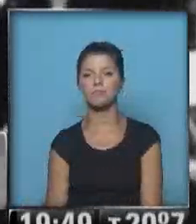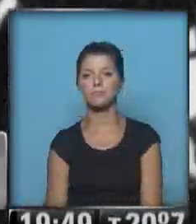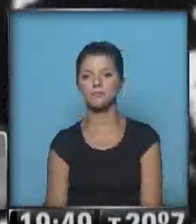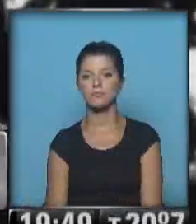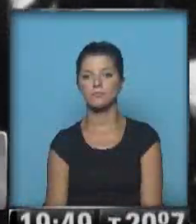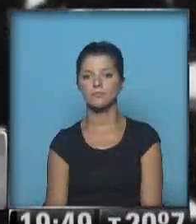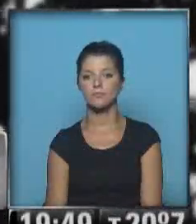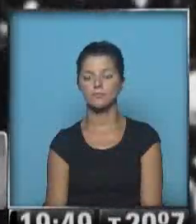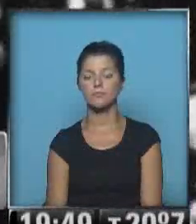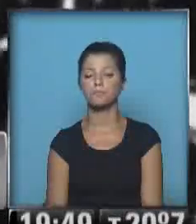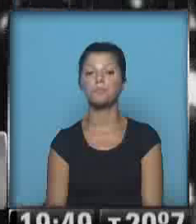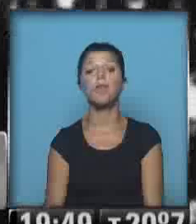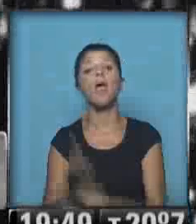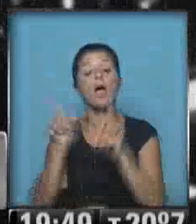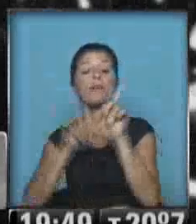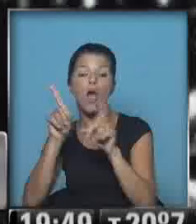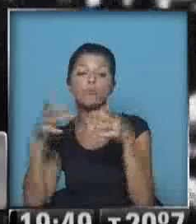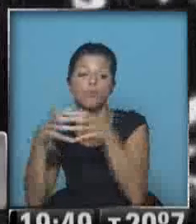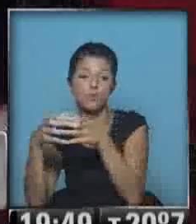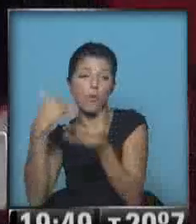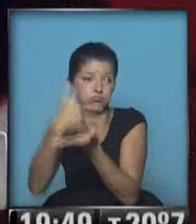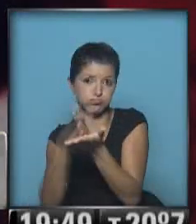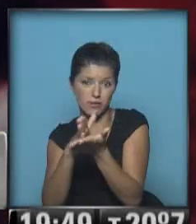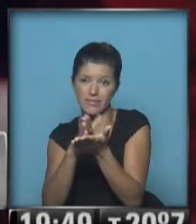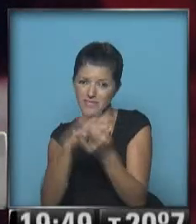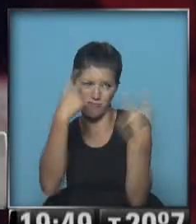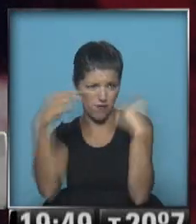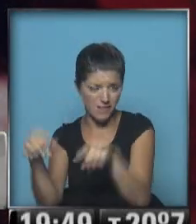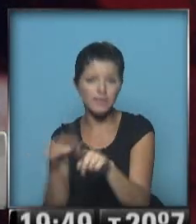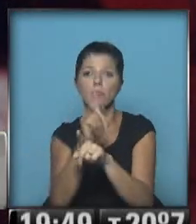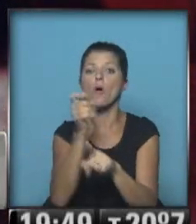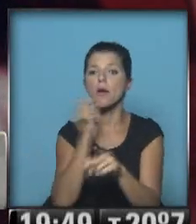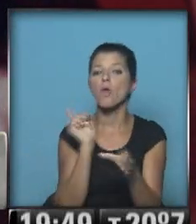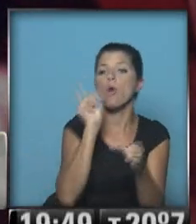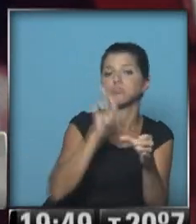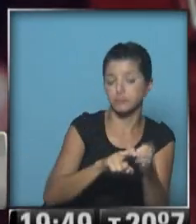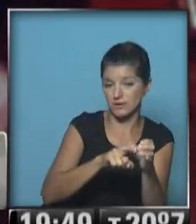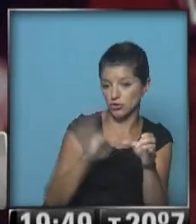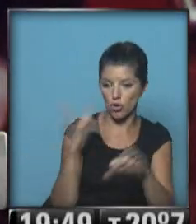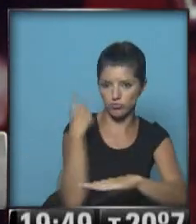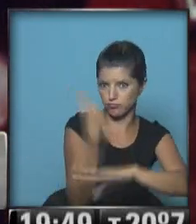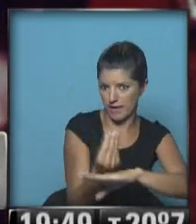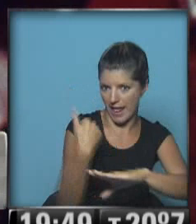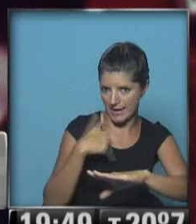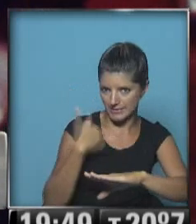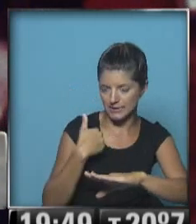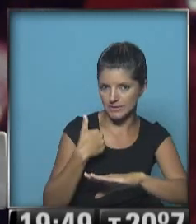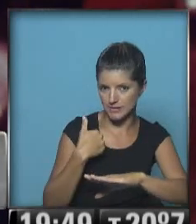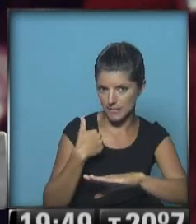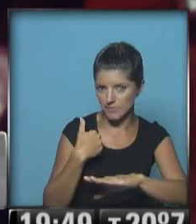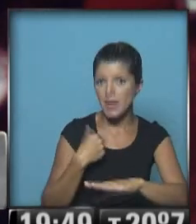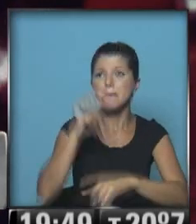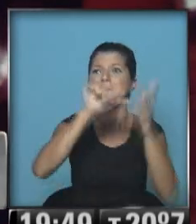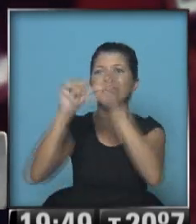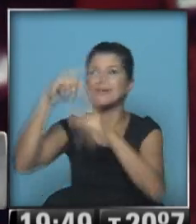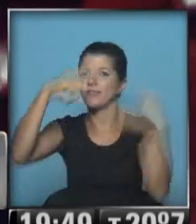caos había extremistas de todas las perspectivas estaban afincados en Argentina vinieron de todos los países